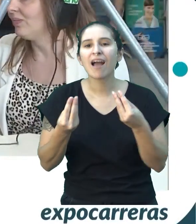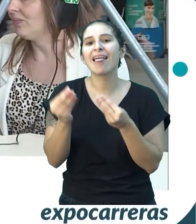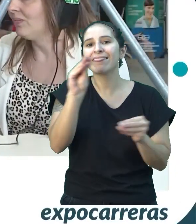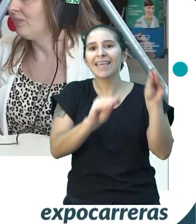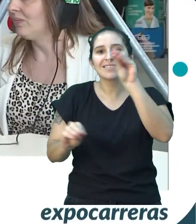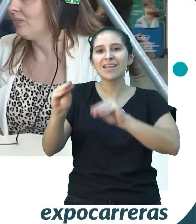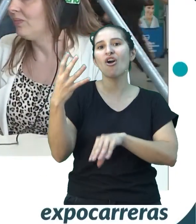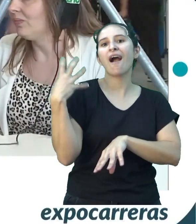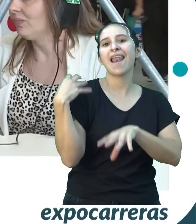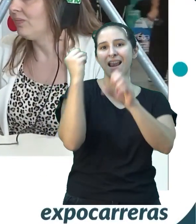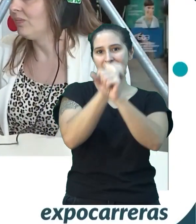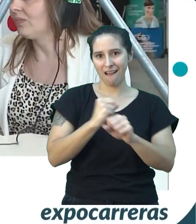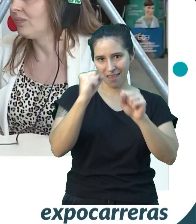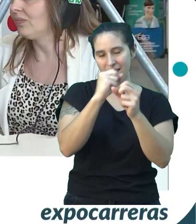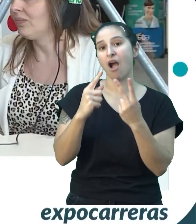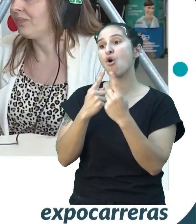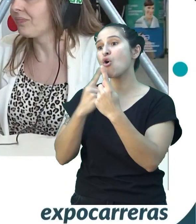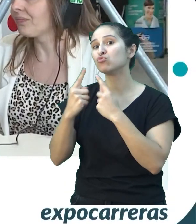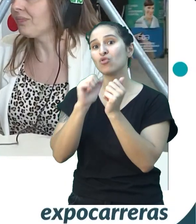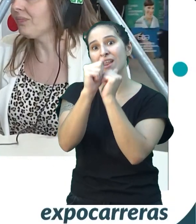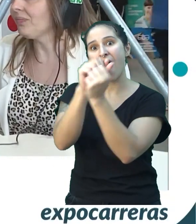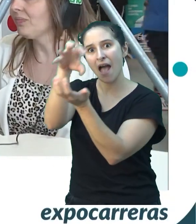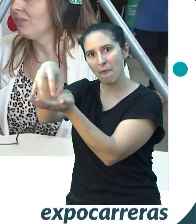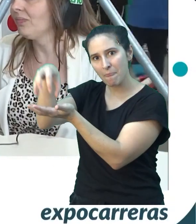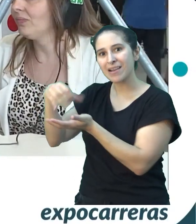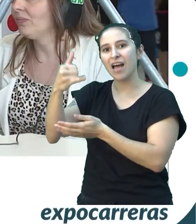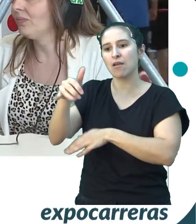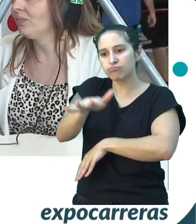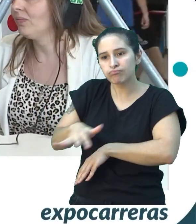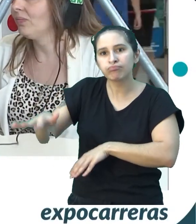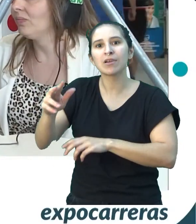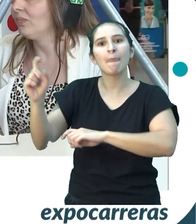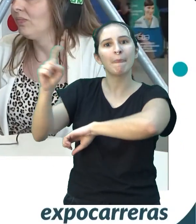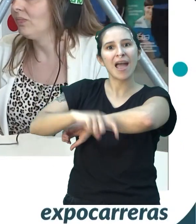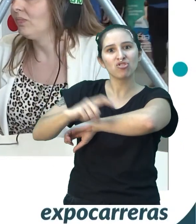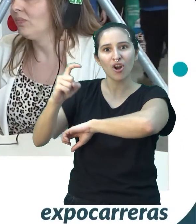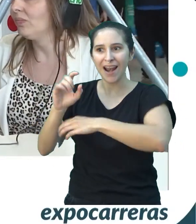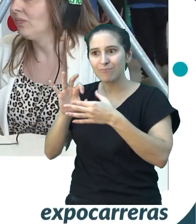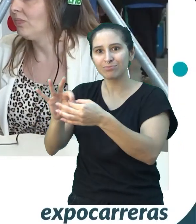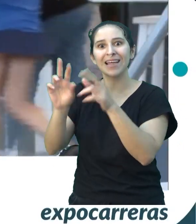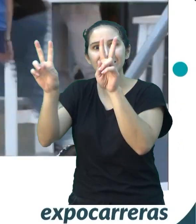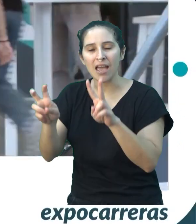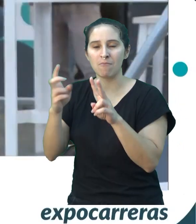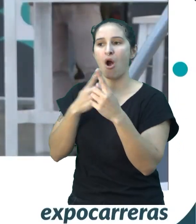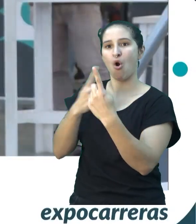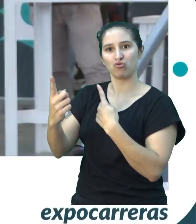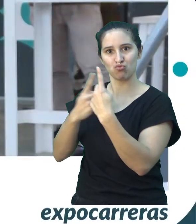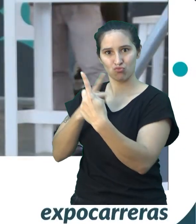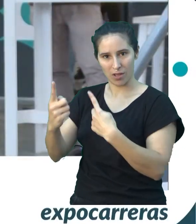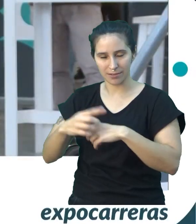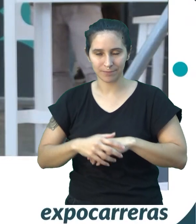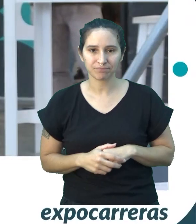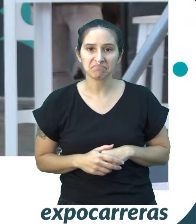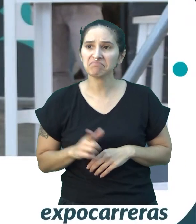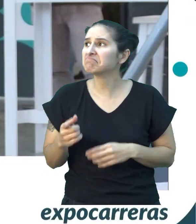y consultorías a empresas que tienen plantas petroleras y se manejan en el rubro. Bueno, ¿cómo son los primeros pasos? ¿Cómo